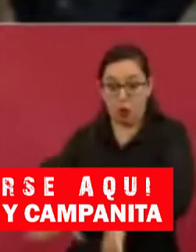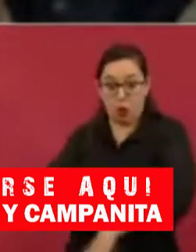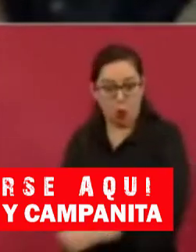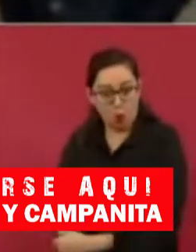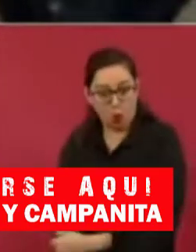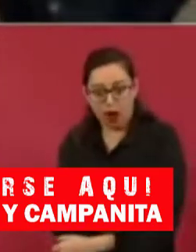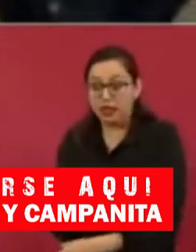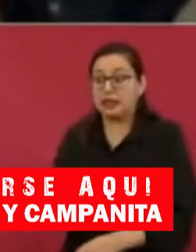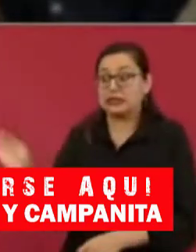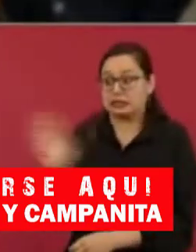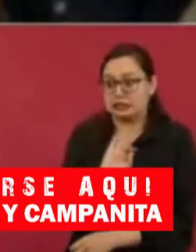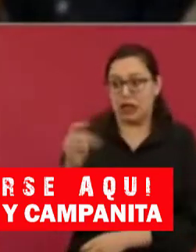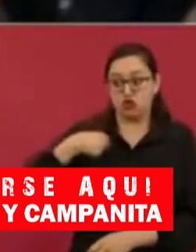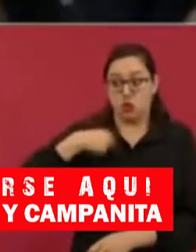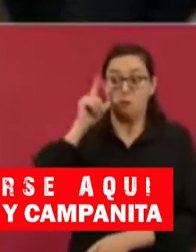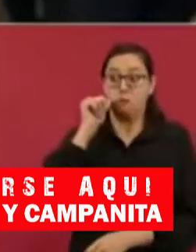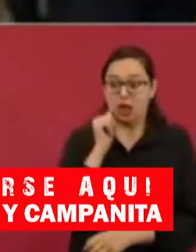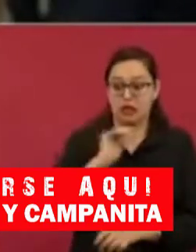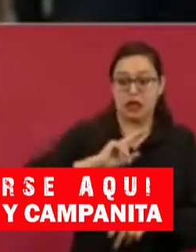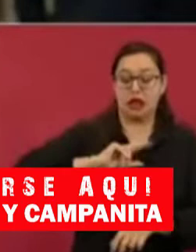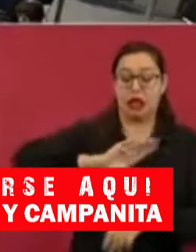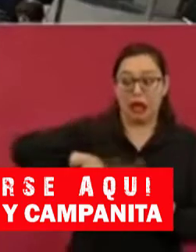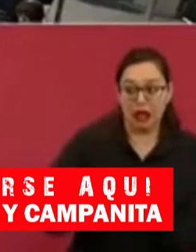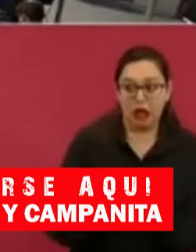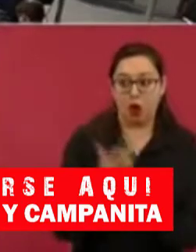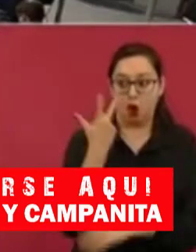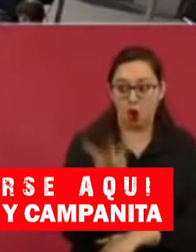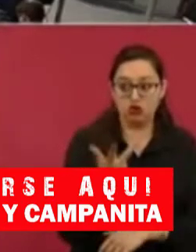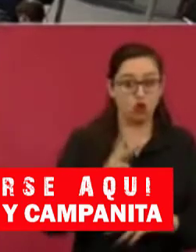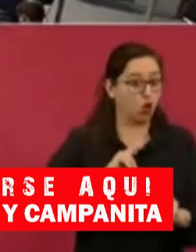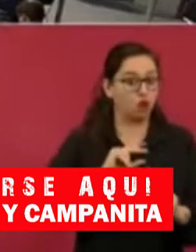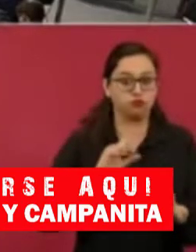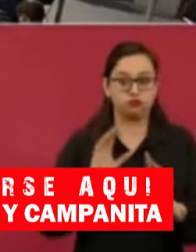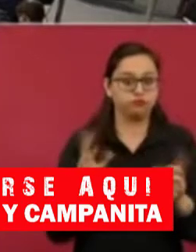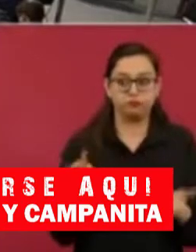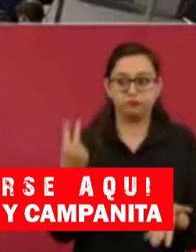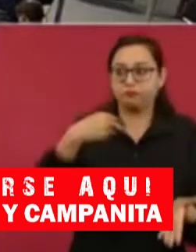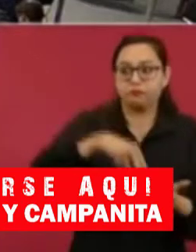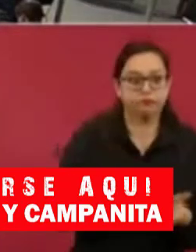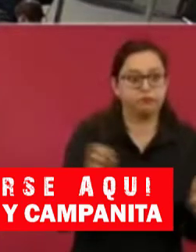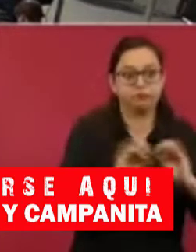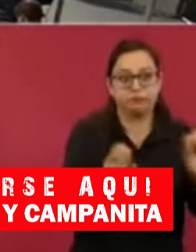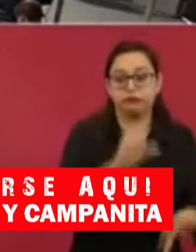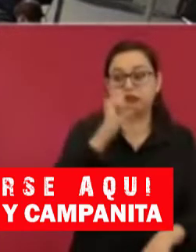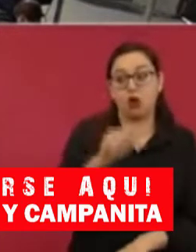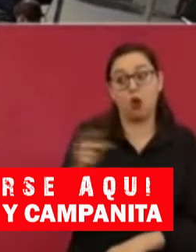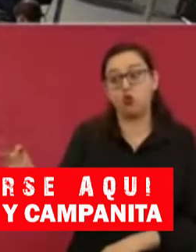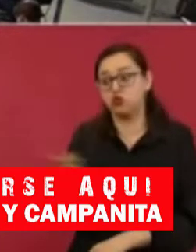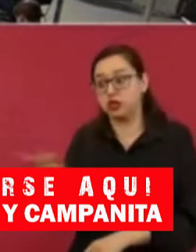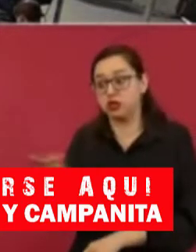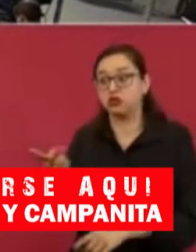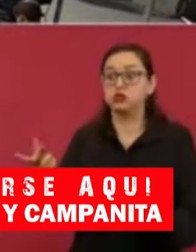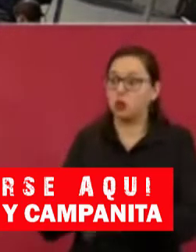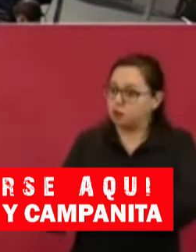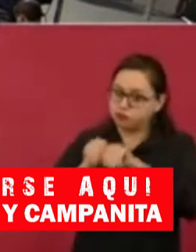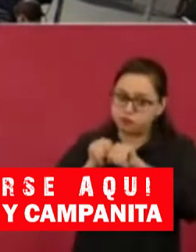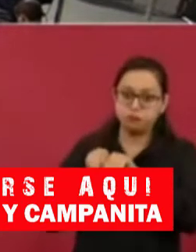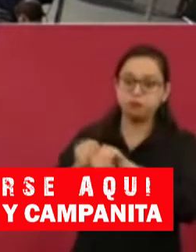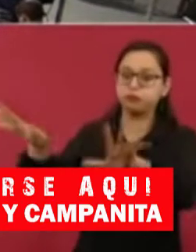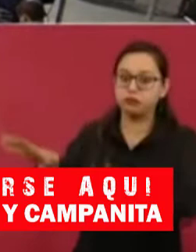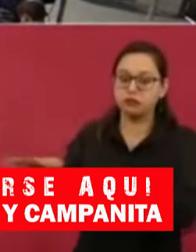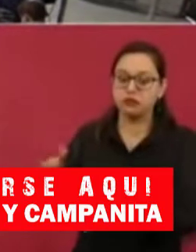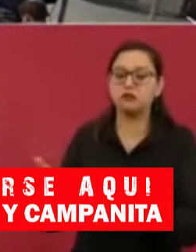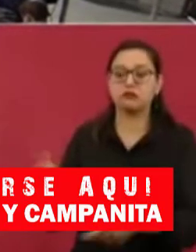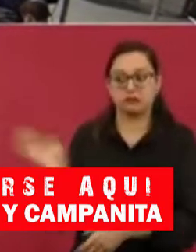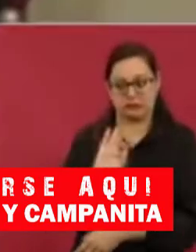en la corte a las 8:30 de la mañana del siguiente día, lo dieran a conocer a la prensa y además lo bajaran al pleno.